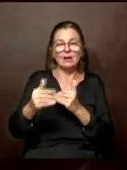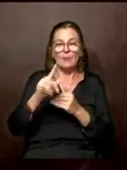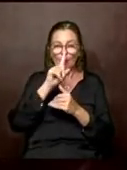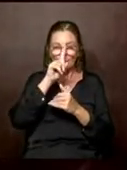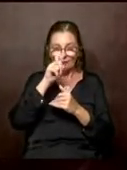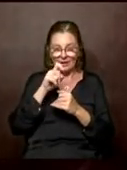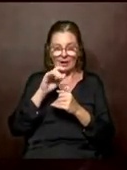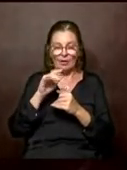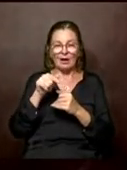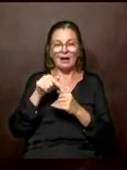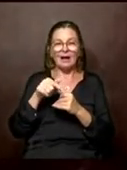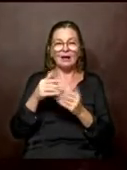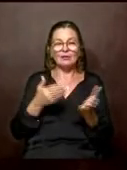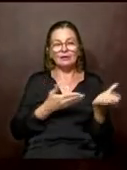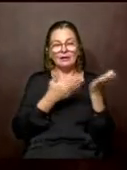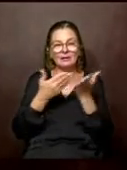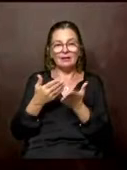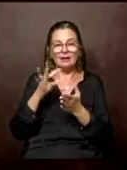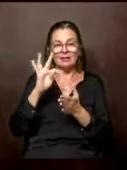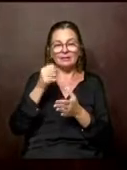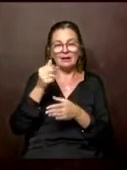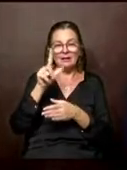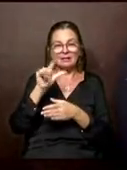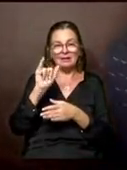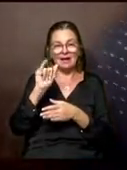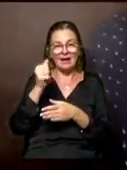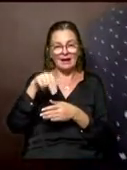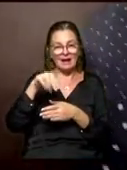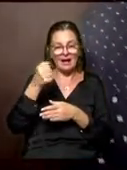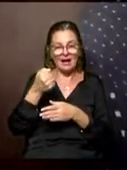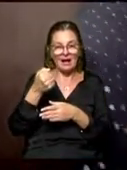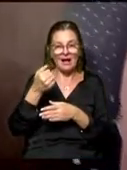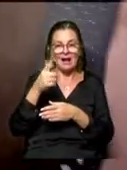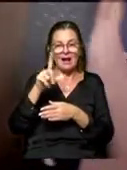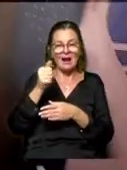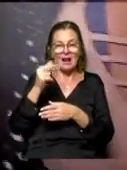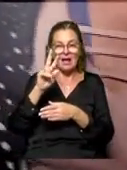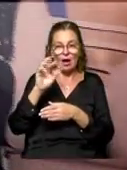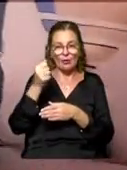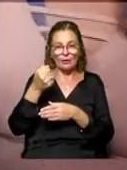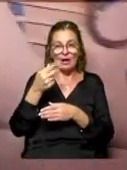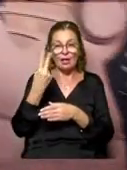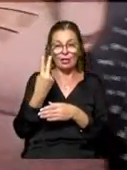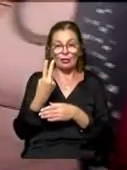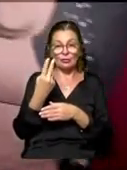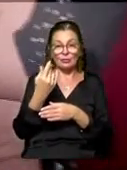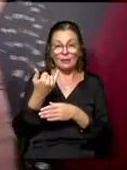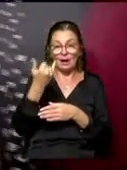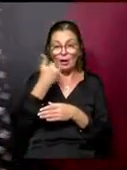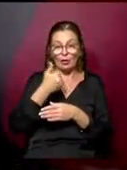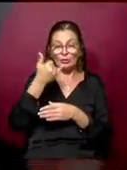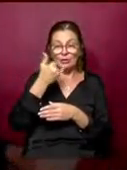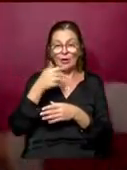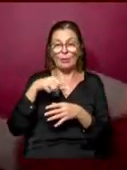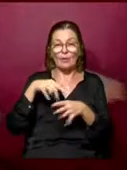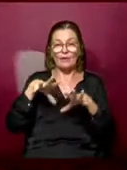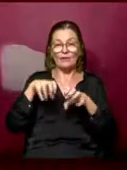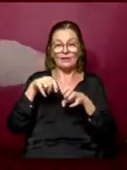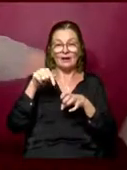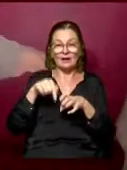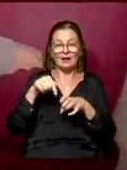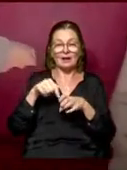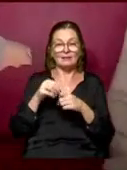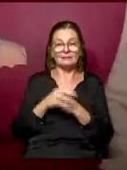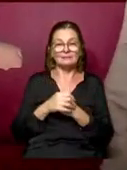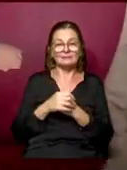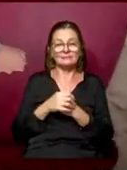Montevideo. Aquí nos reciben Tatiana y Laura, dos vecinas que, bueno, que acerca del tema tratado piso nos van a contar cómo es vivir aquí en el asentamiento